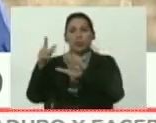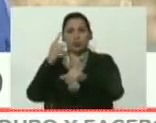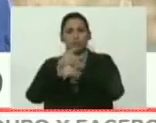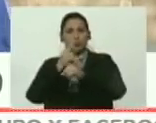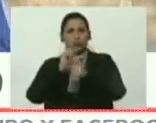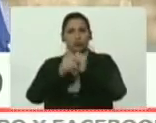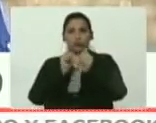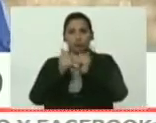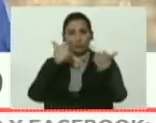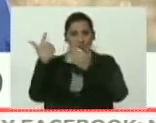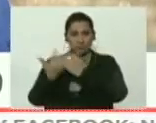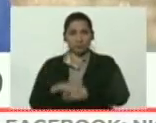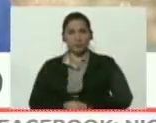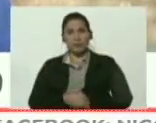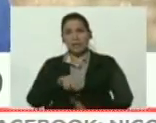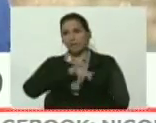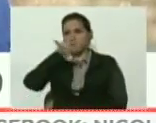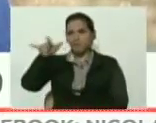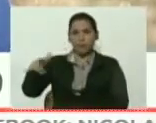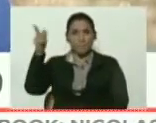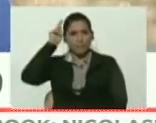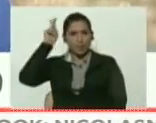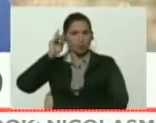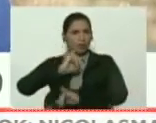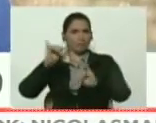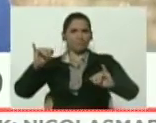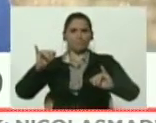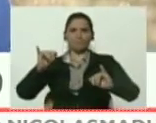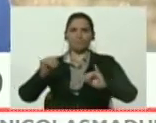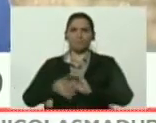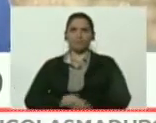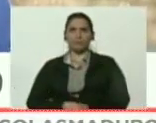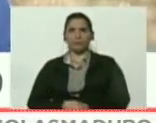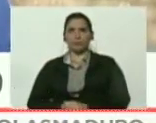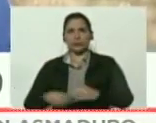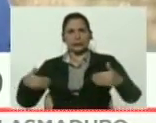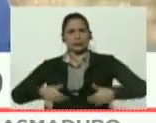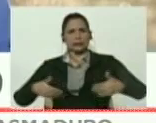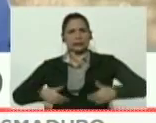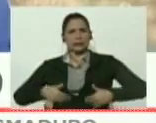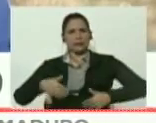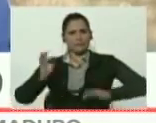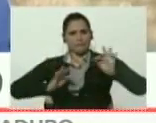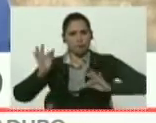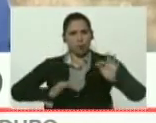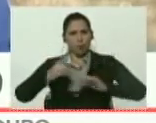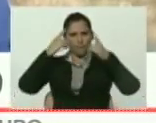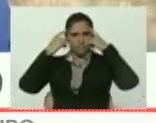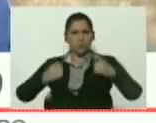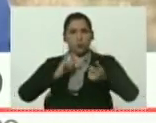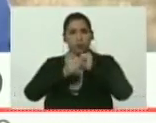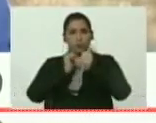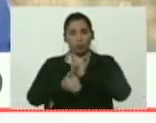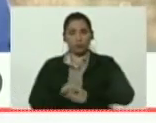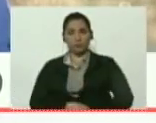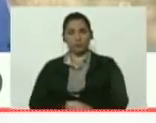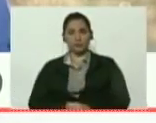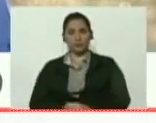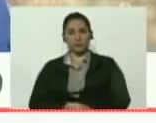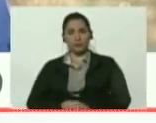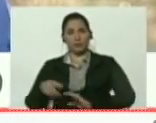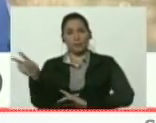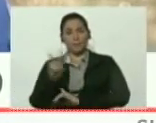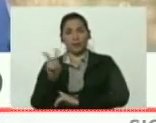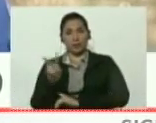y deportistas, llevando el esfuerzo físico, la capacidad deportiva de